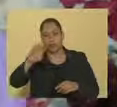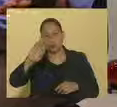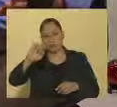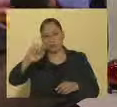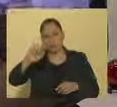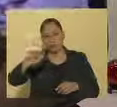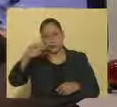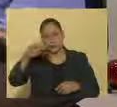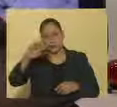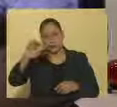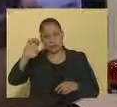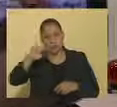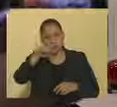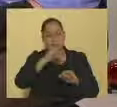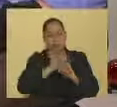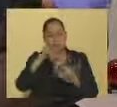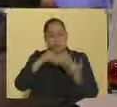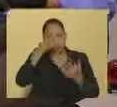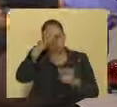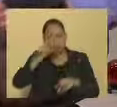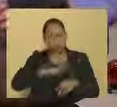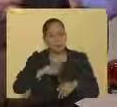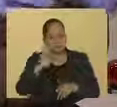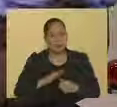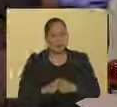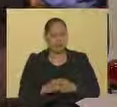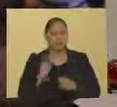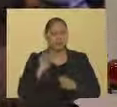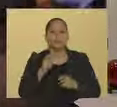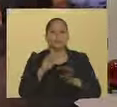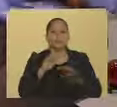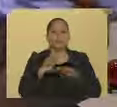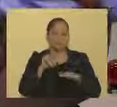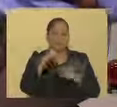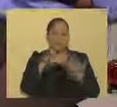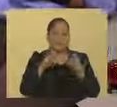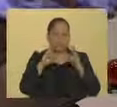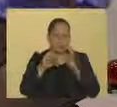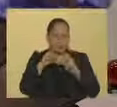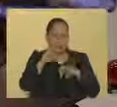www.usalo.df.gov.mx e infórmate un poquitito más acerca de estos temas. Protégete y úsalo.